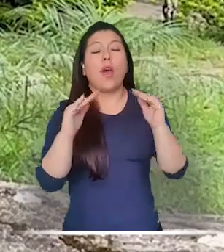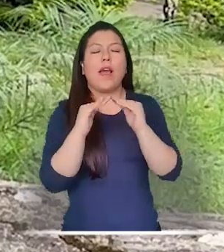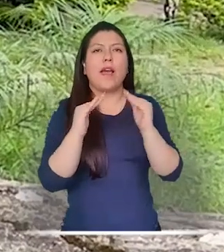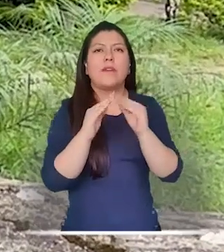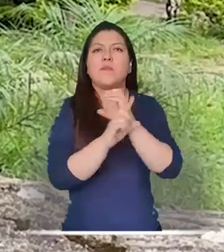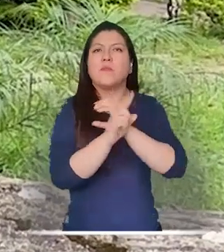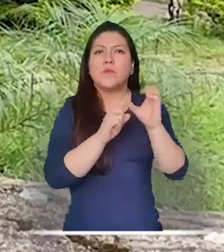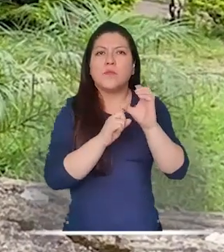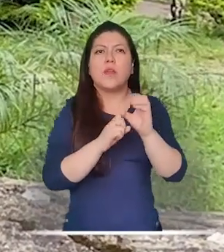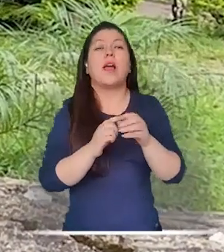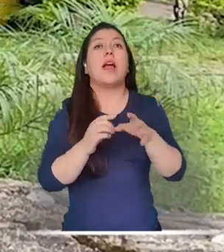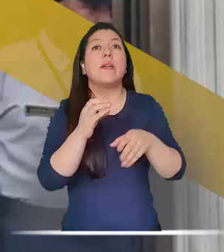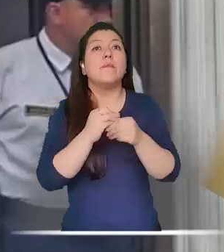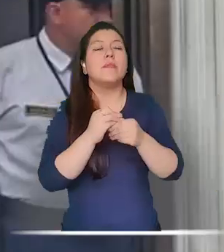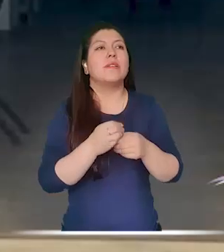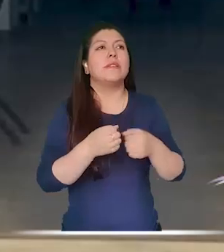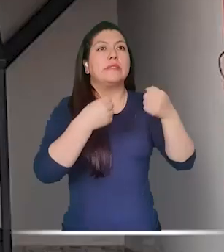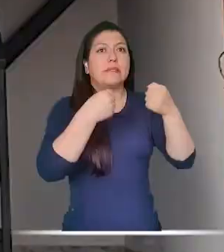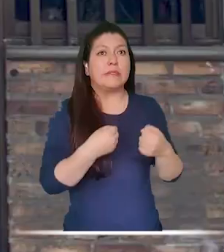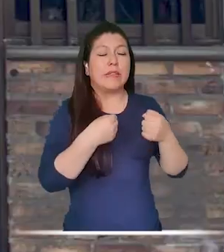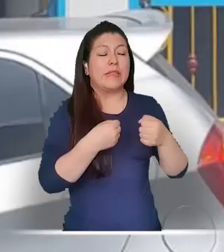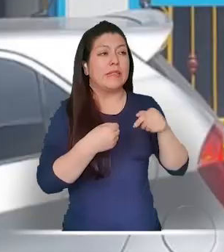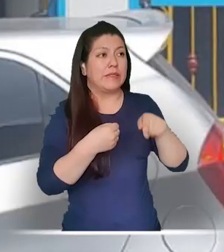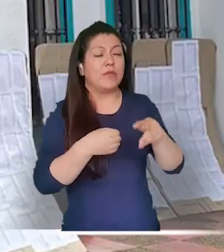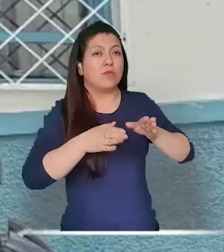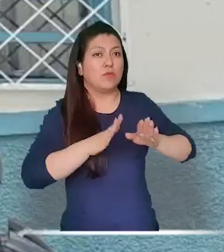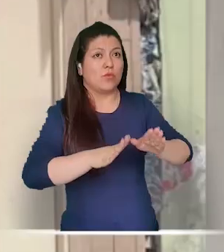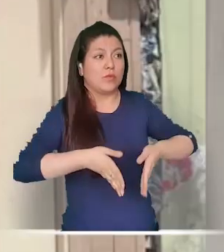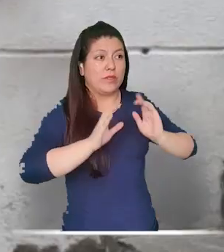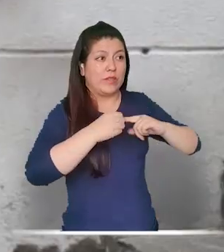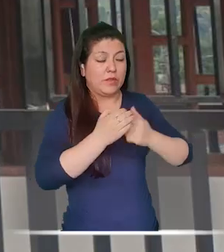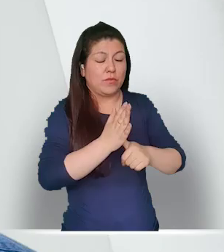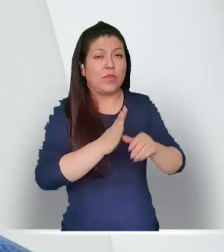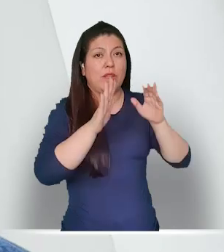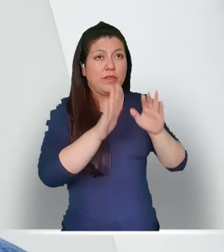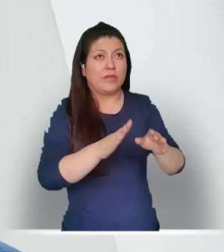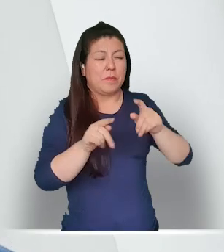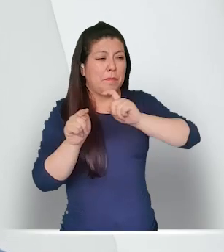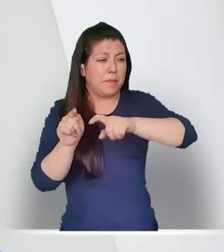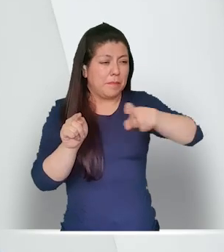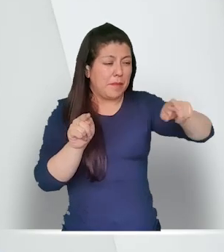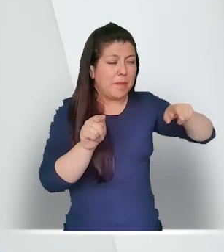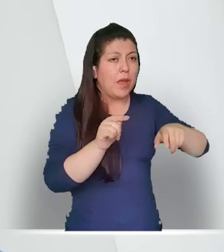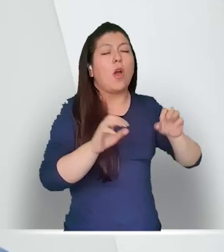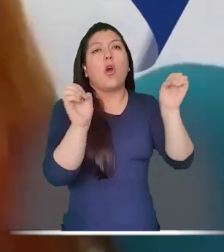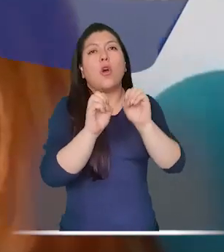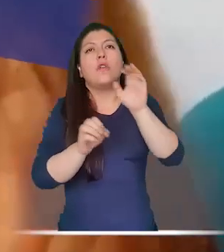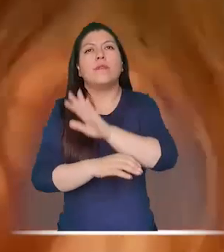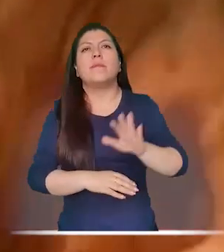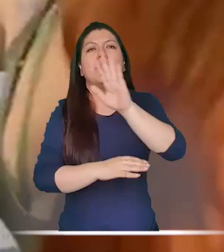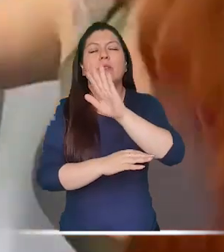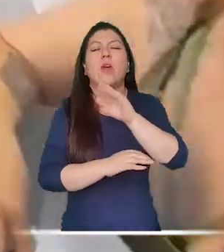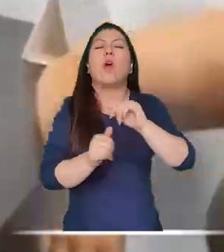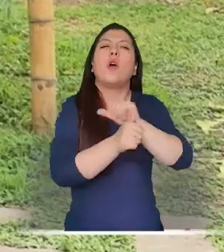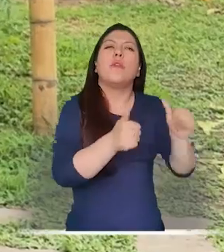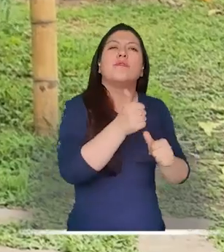de la Cultura. Y como si fuera poco, en cada una de las sedes de las 11 registradurías del Quindío, la Registraduría Especial y Auxiliar